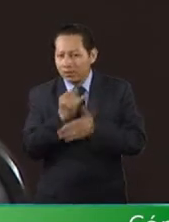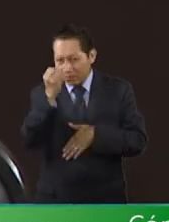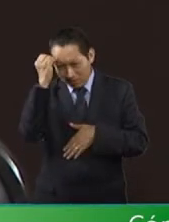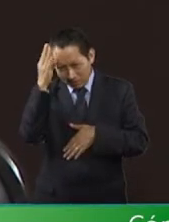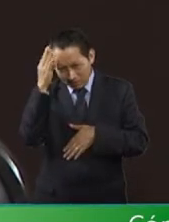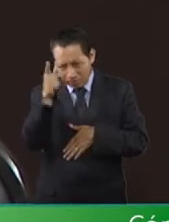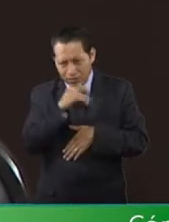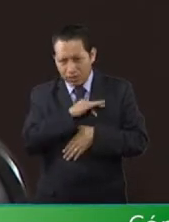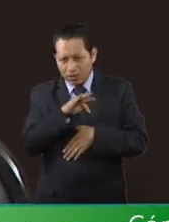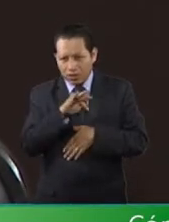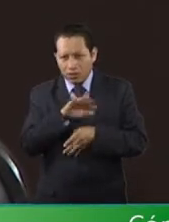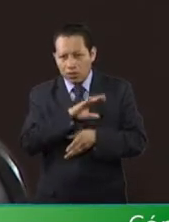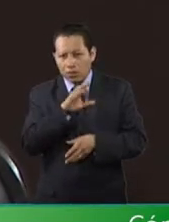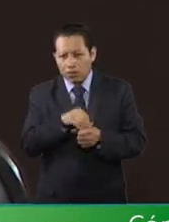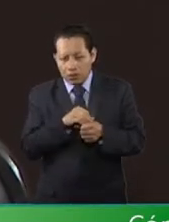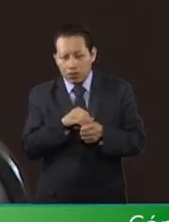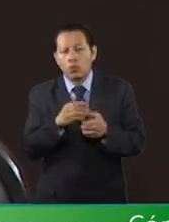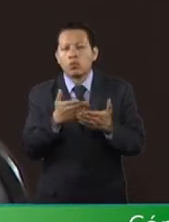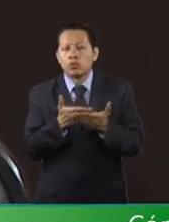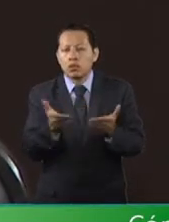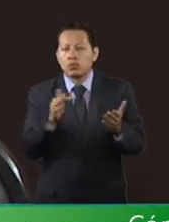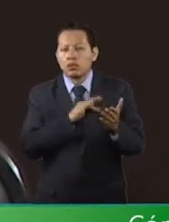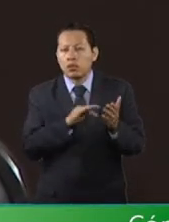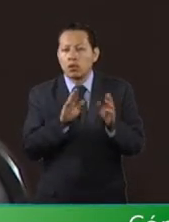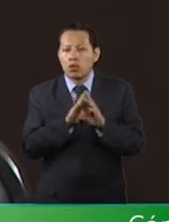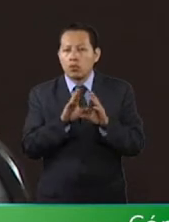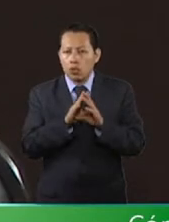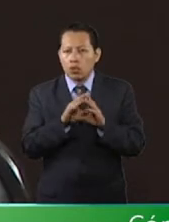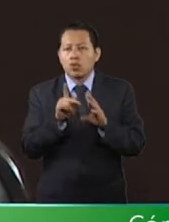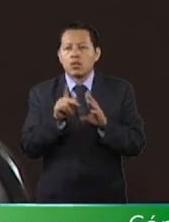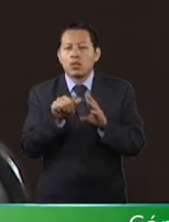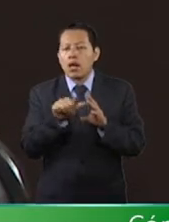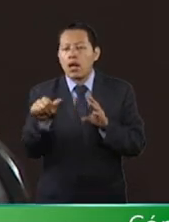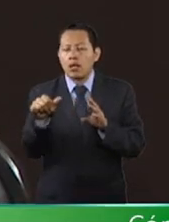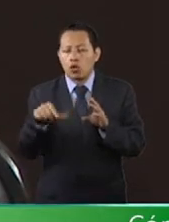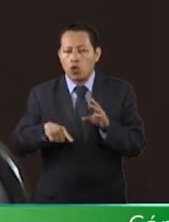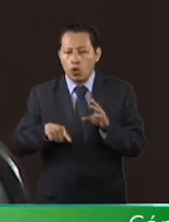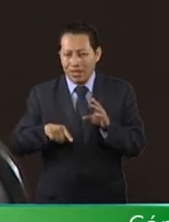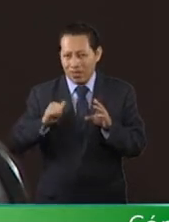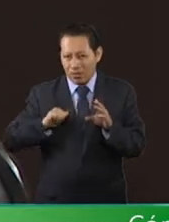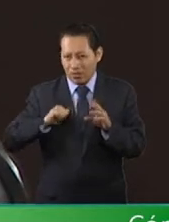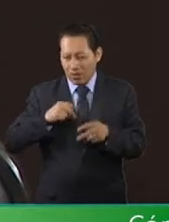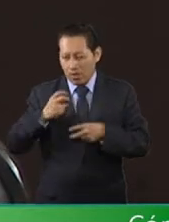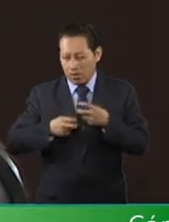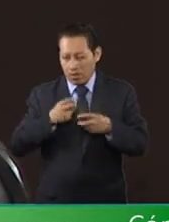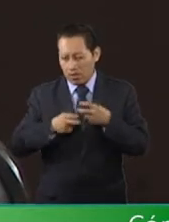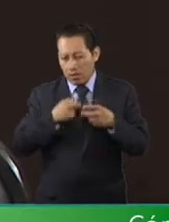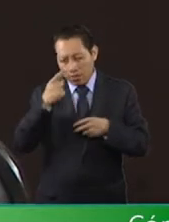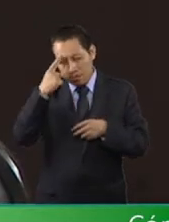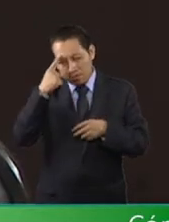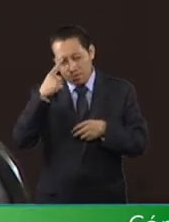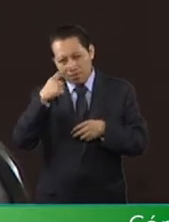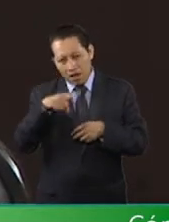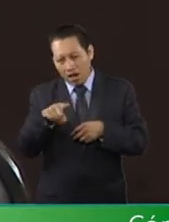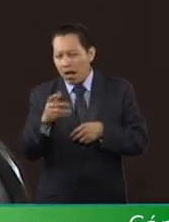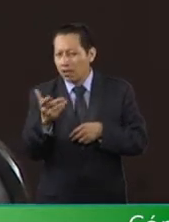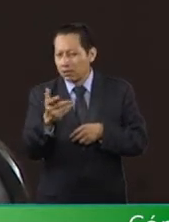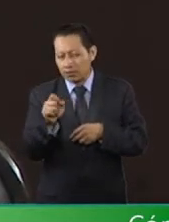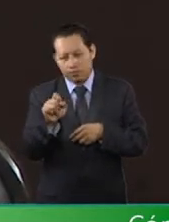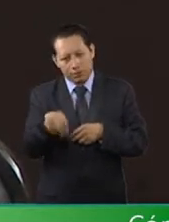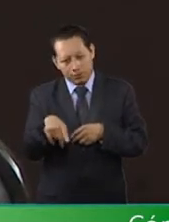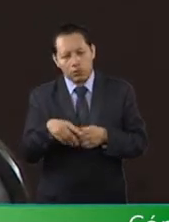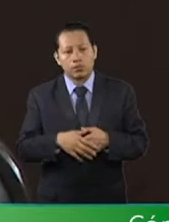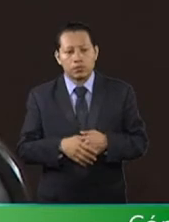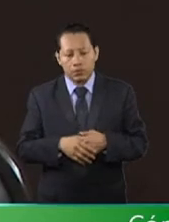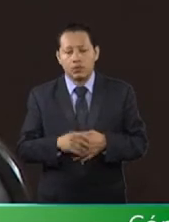olvidar todos ustedes las críticas a los gobiernos del pasado para hacer exactamente lo mismo